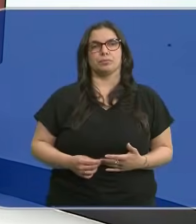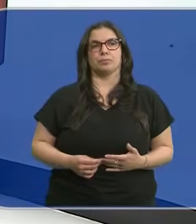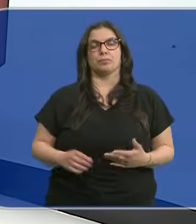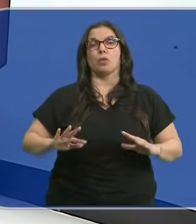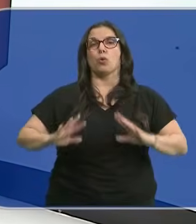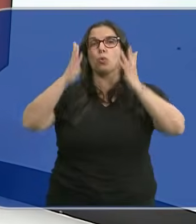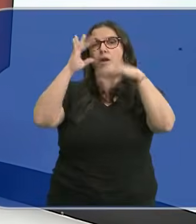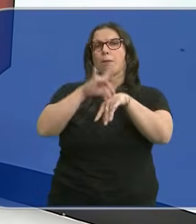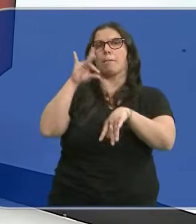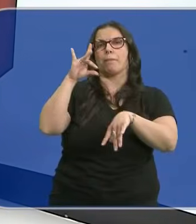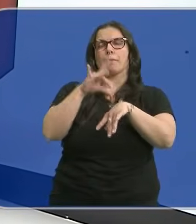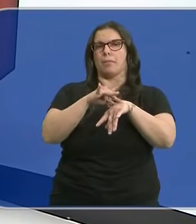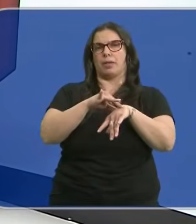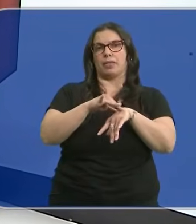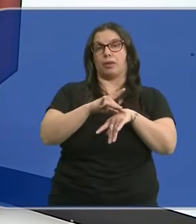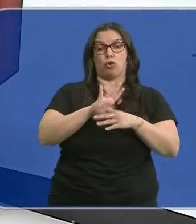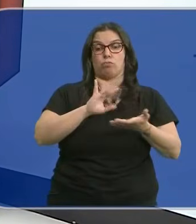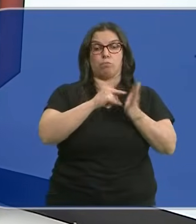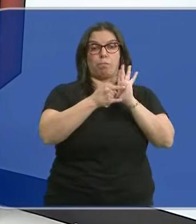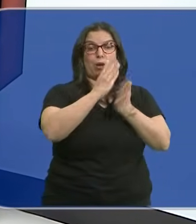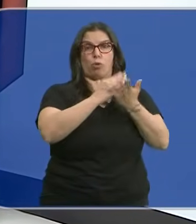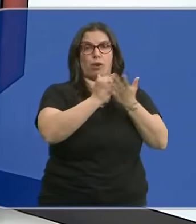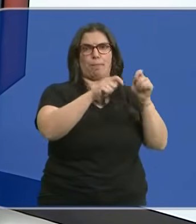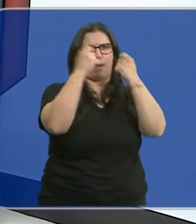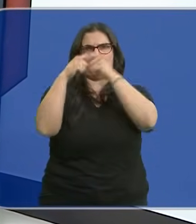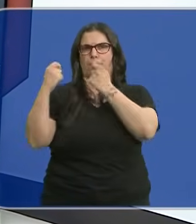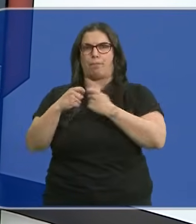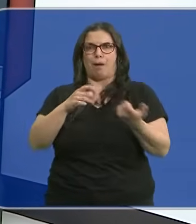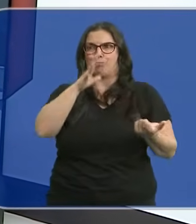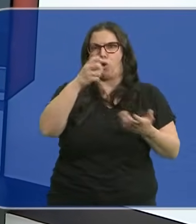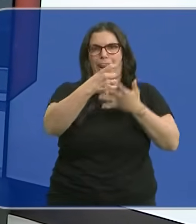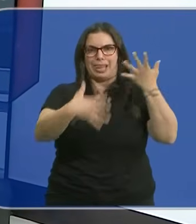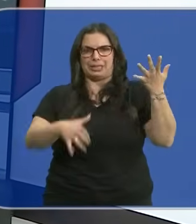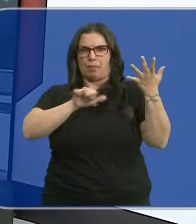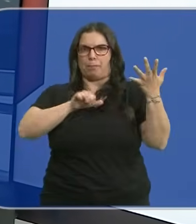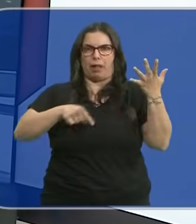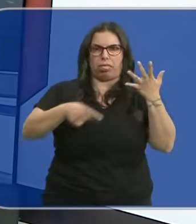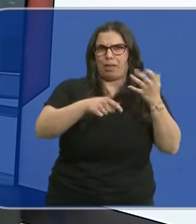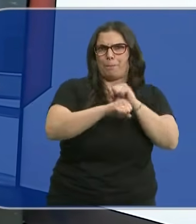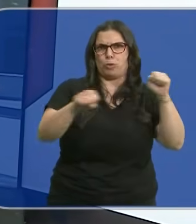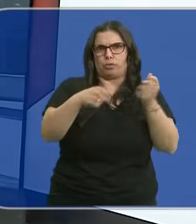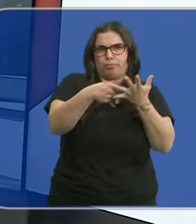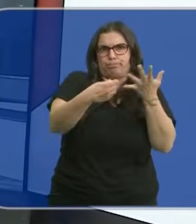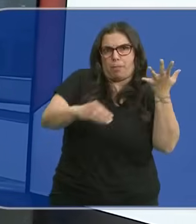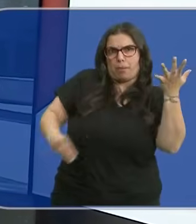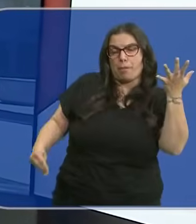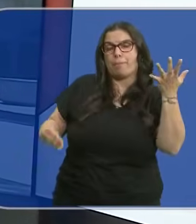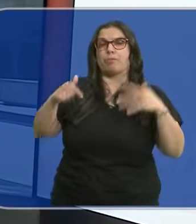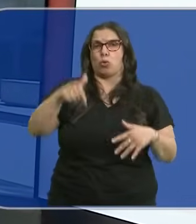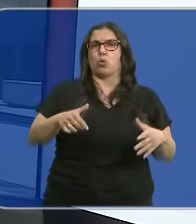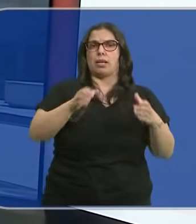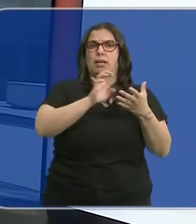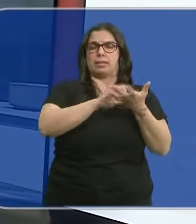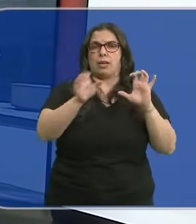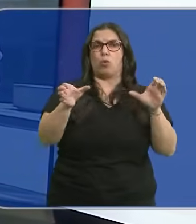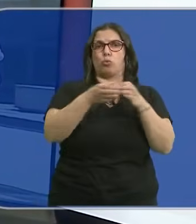La huelga de médicos está destrozando los planes de las comunidades autónomas para reducir las listas de espera. En Castilla y León la Junta ha sido muy crítica